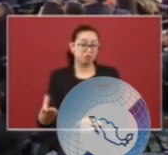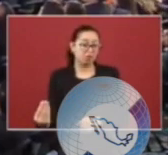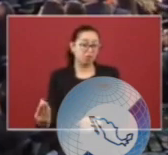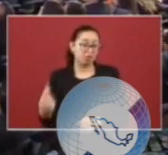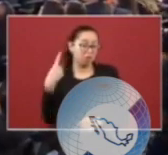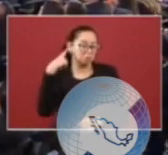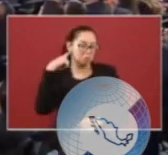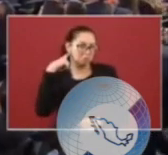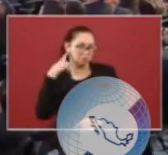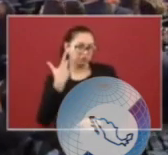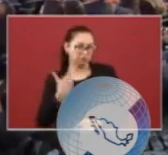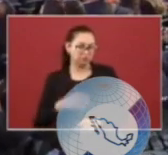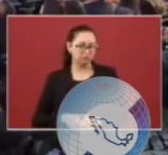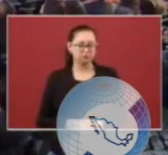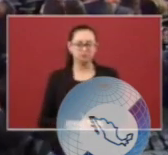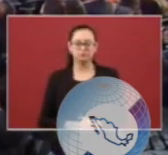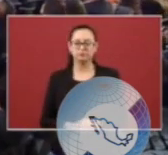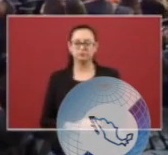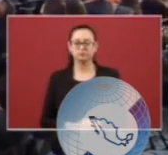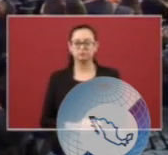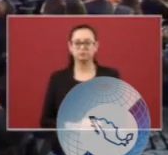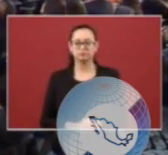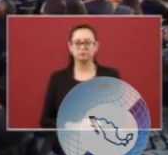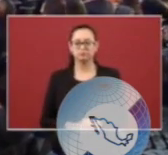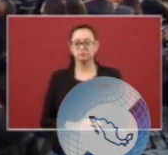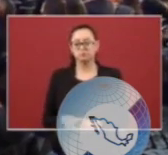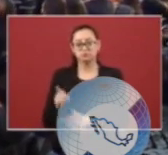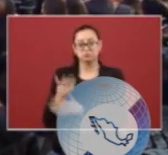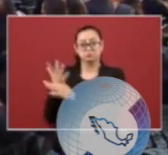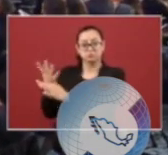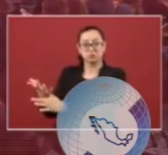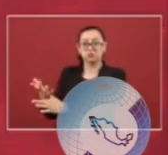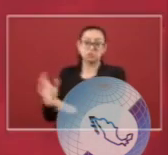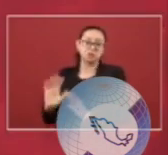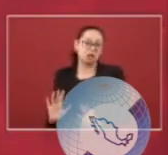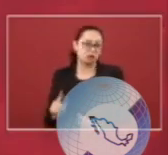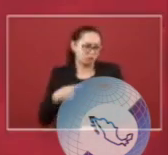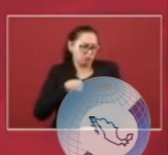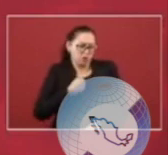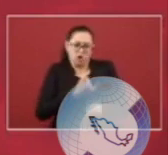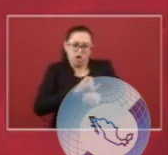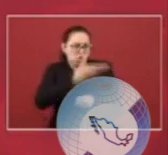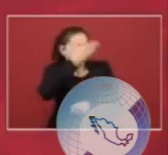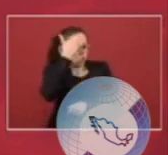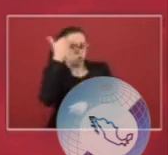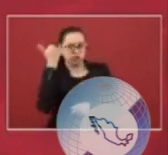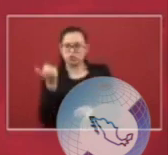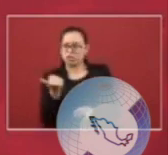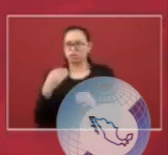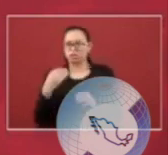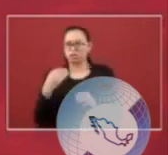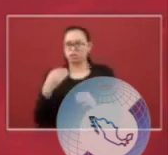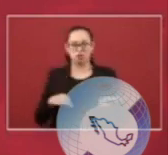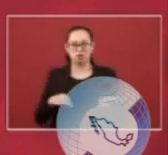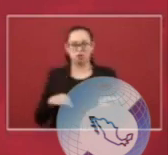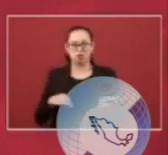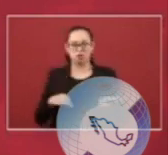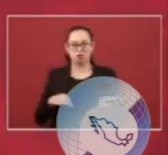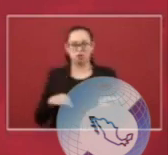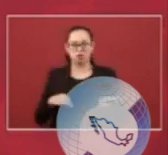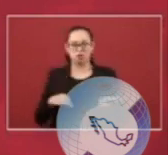tal que él es inocente que esté él ha hecho su trabajo